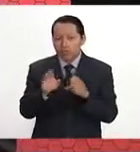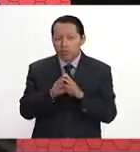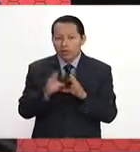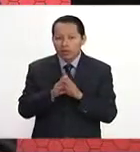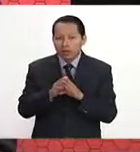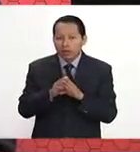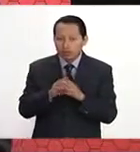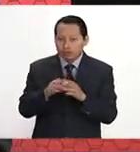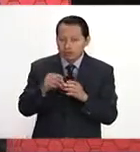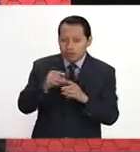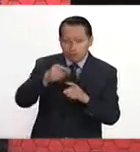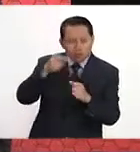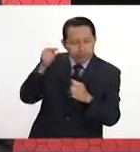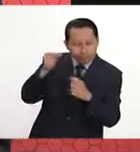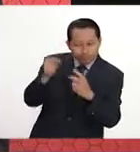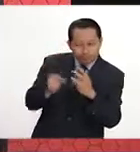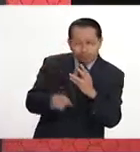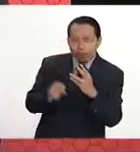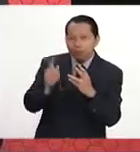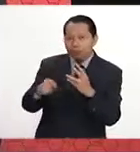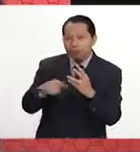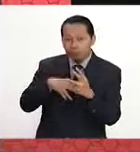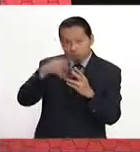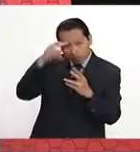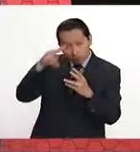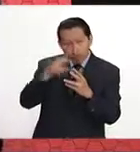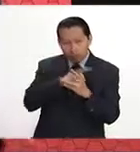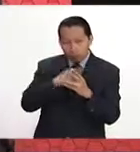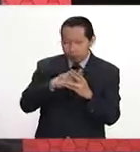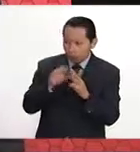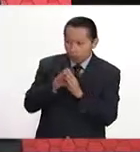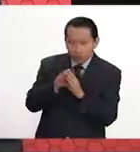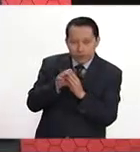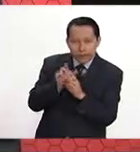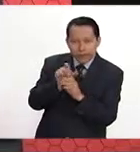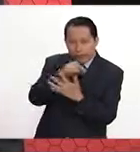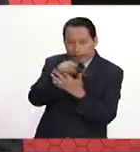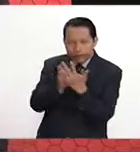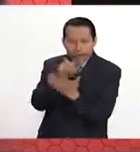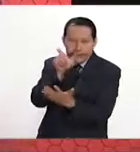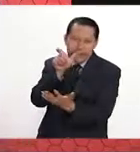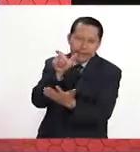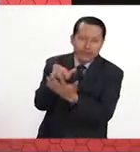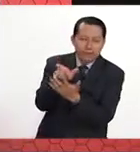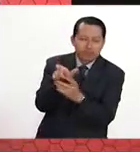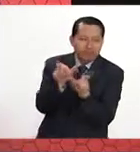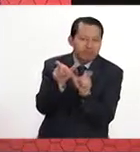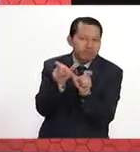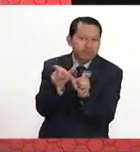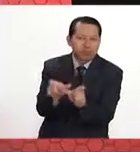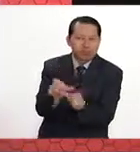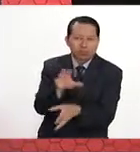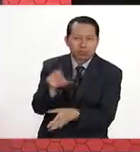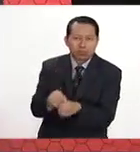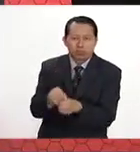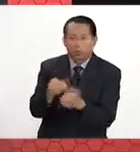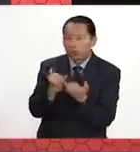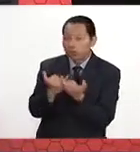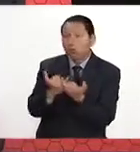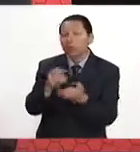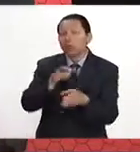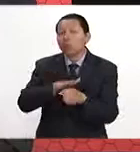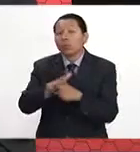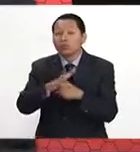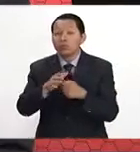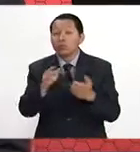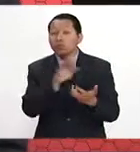los puntos centrales que México debe estar cuidando, protegiendo? ¿Y cuáles son los puntos que puede en un